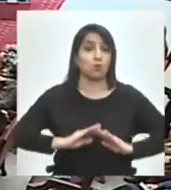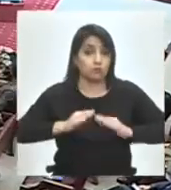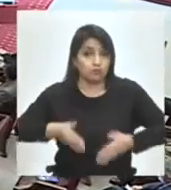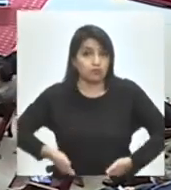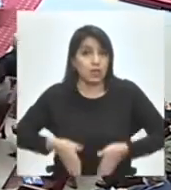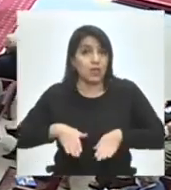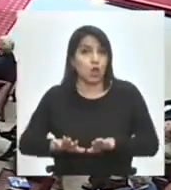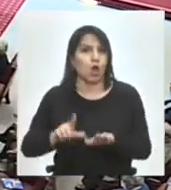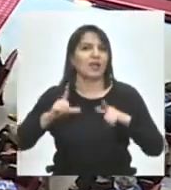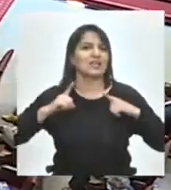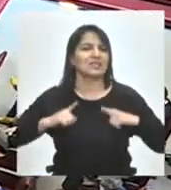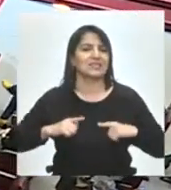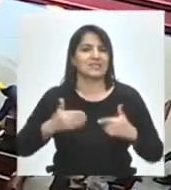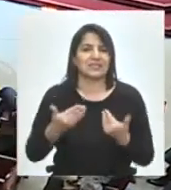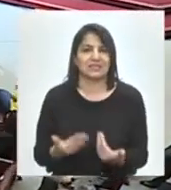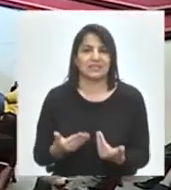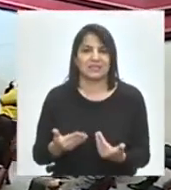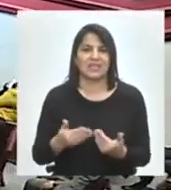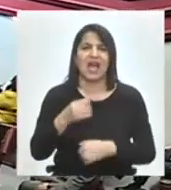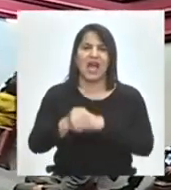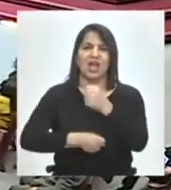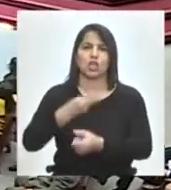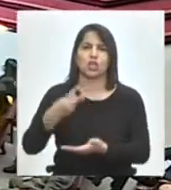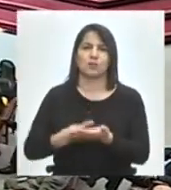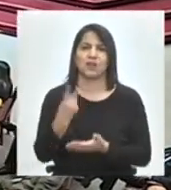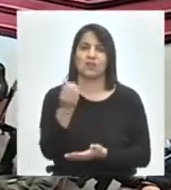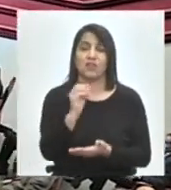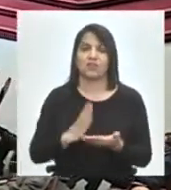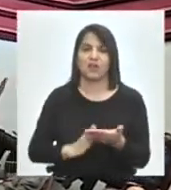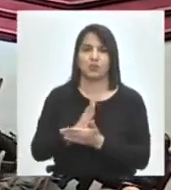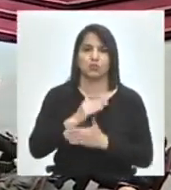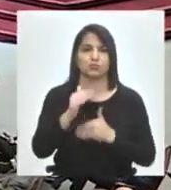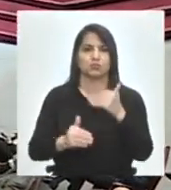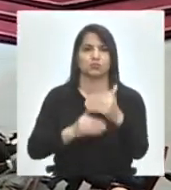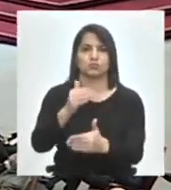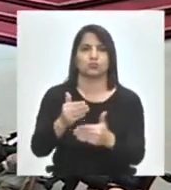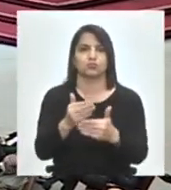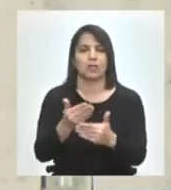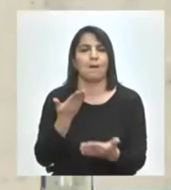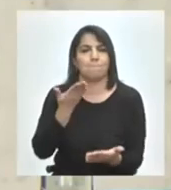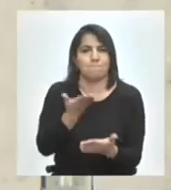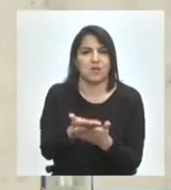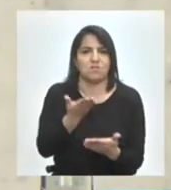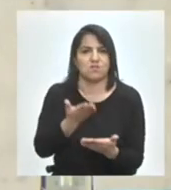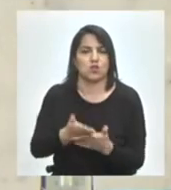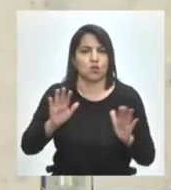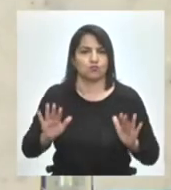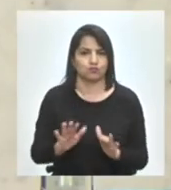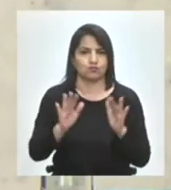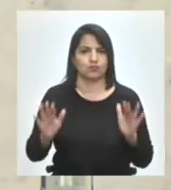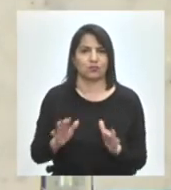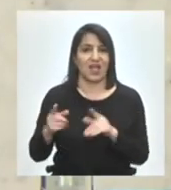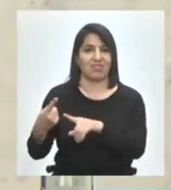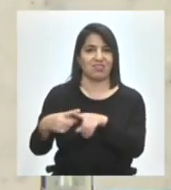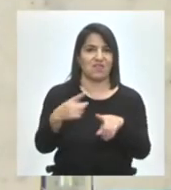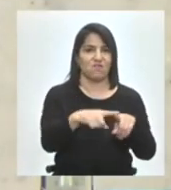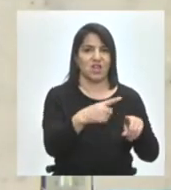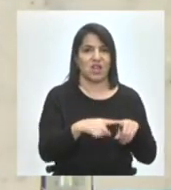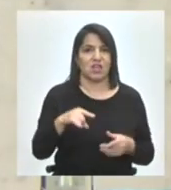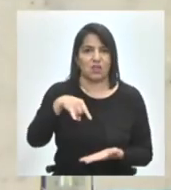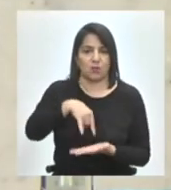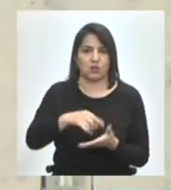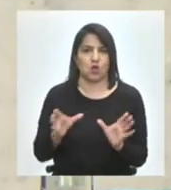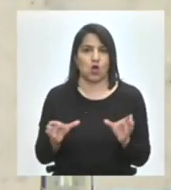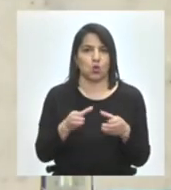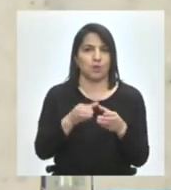entrada en vigencia desde el año 2020 ha sido el resultado de la persistencia y el empuje de distintas parlamentarias y